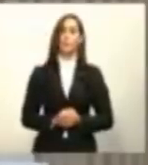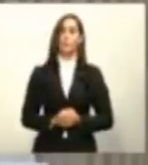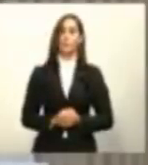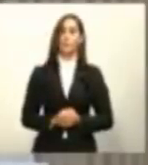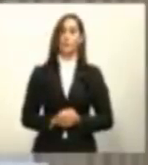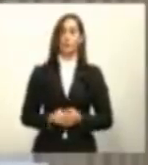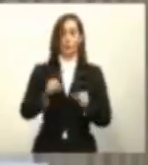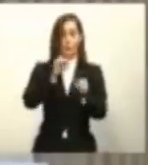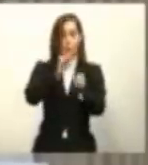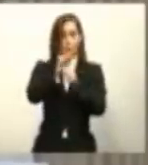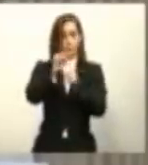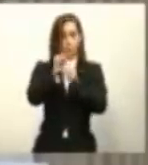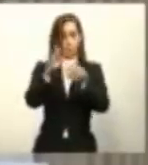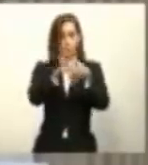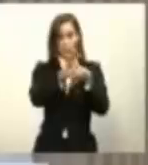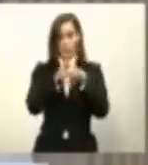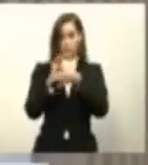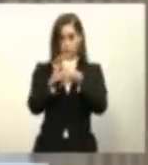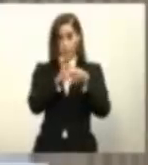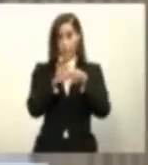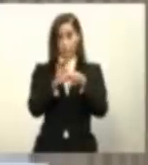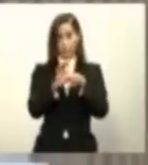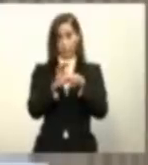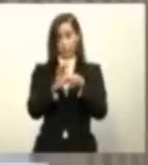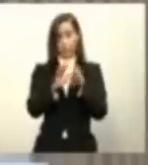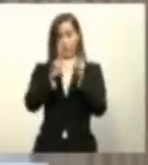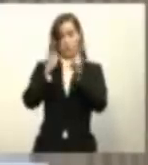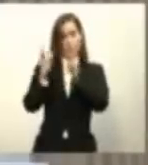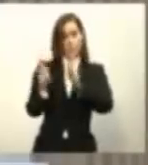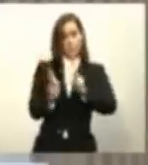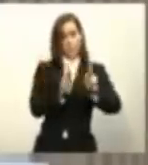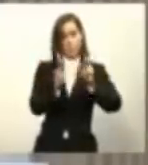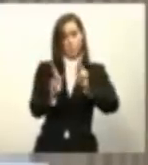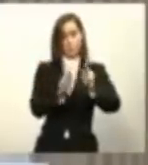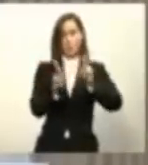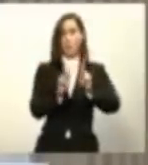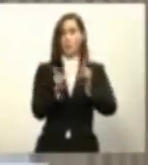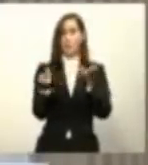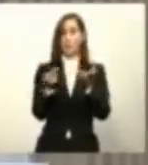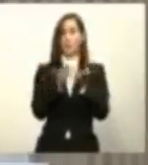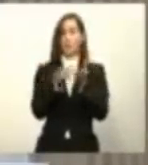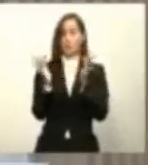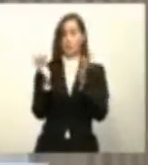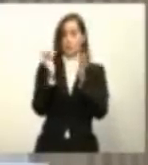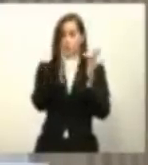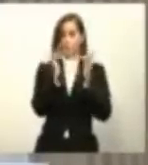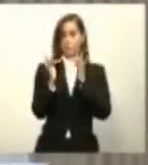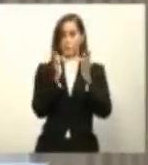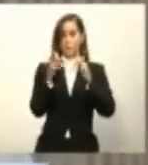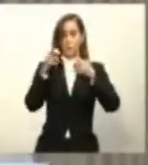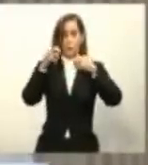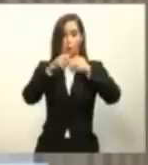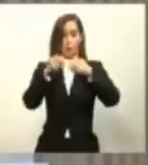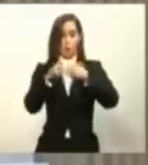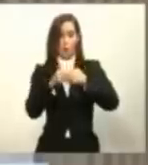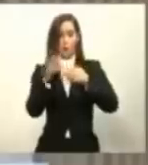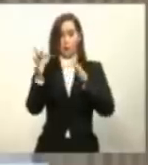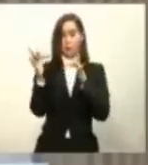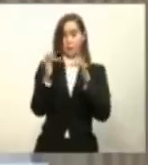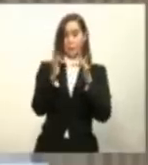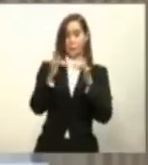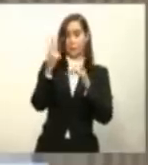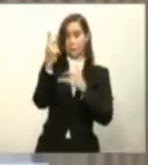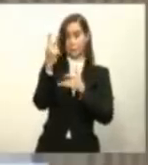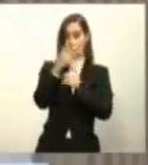trabajar estrechamente para planificar una matriz de interconexión energética entre